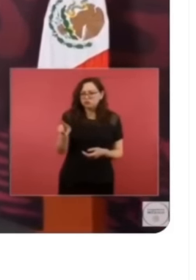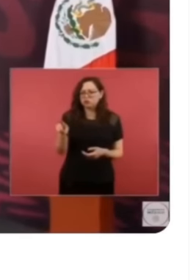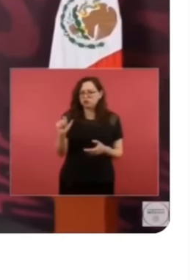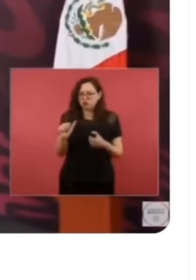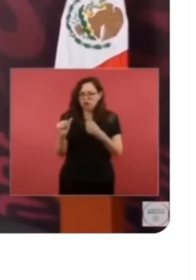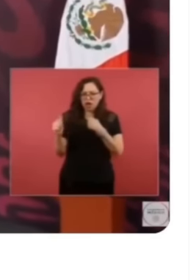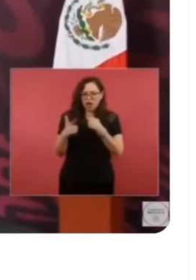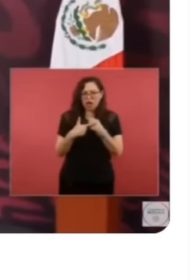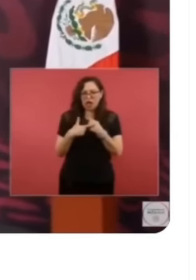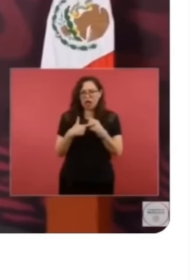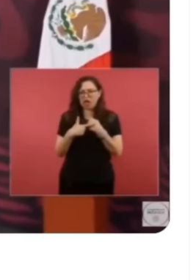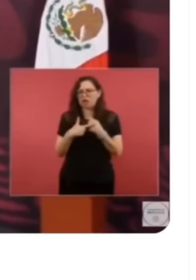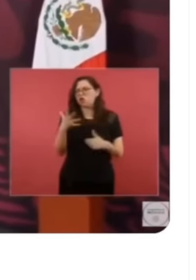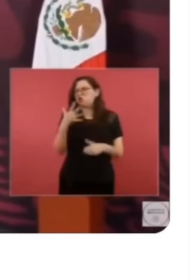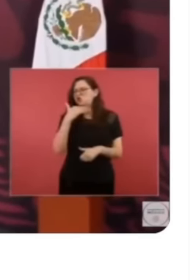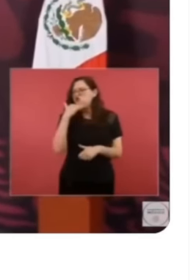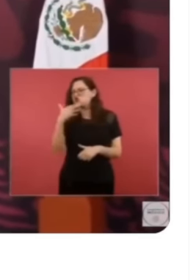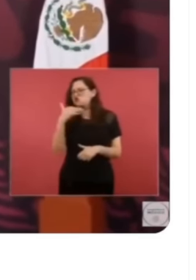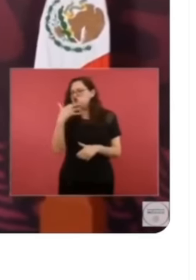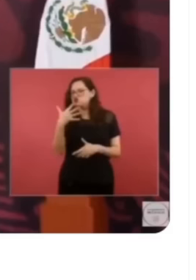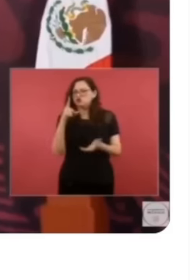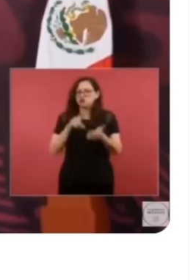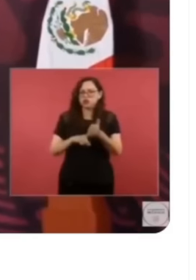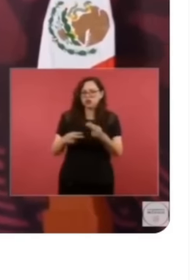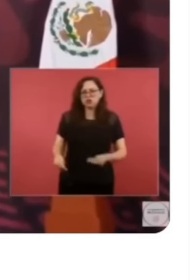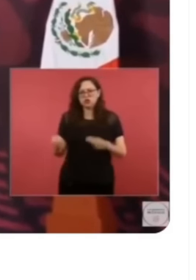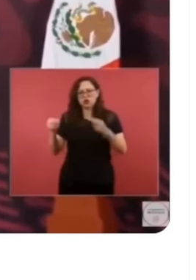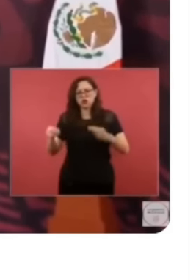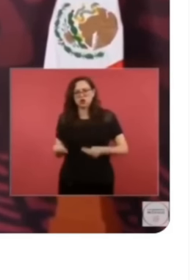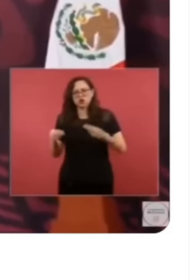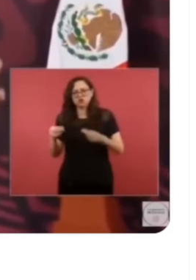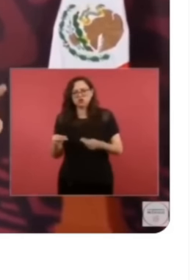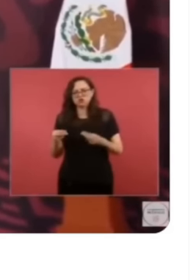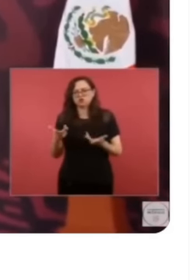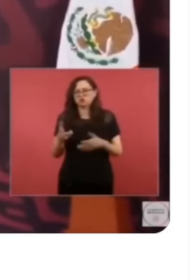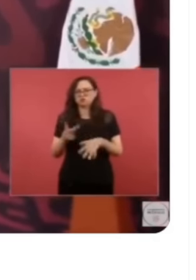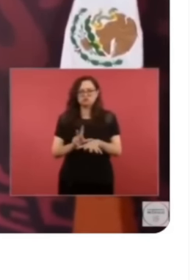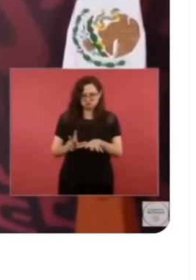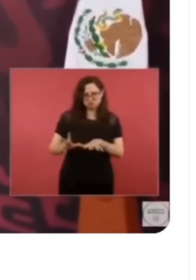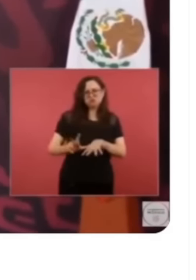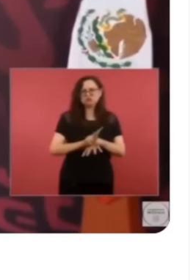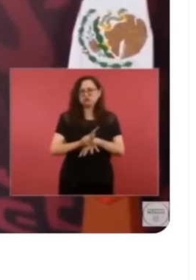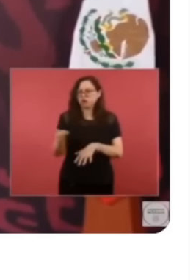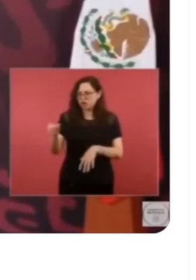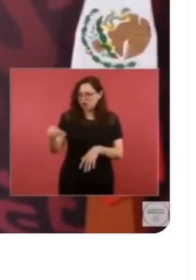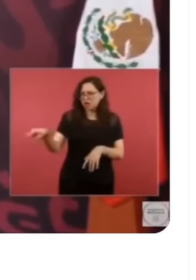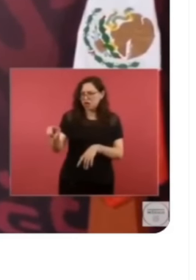están metidos en negocios ilícitos en el Tren Maya,